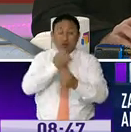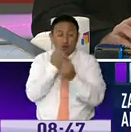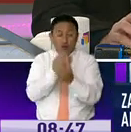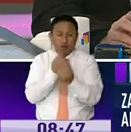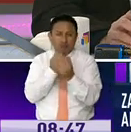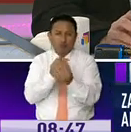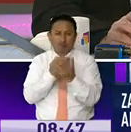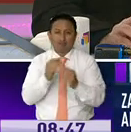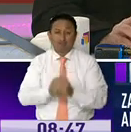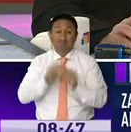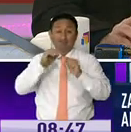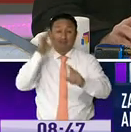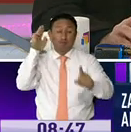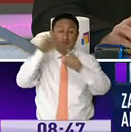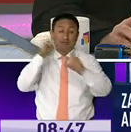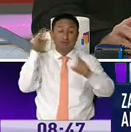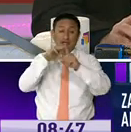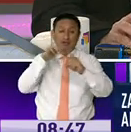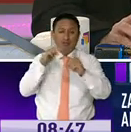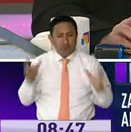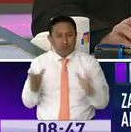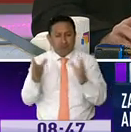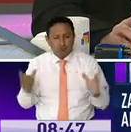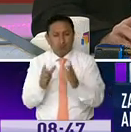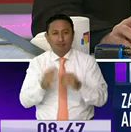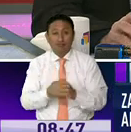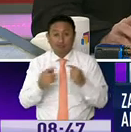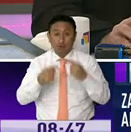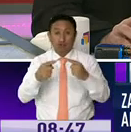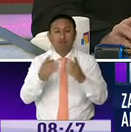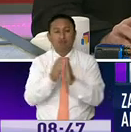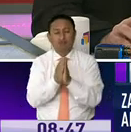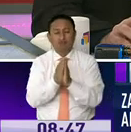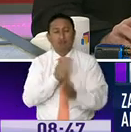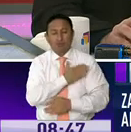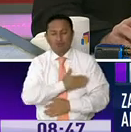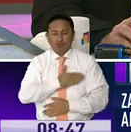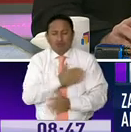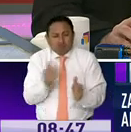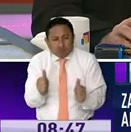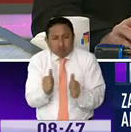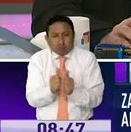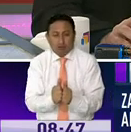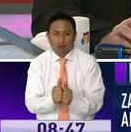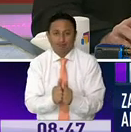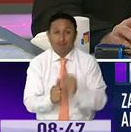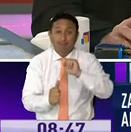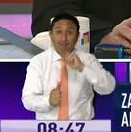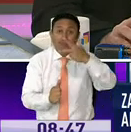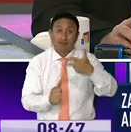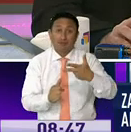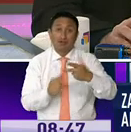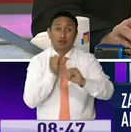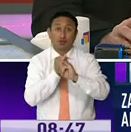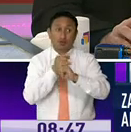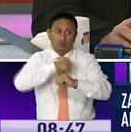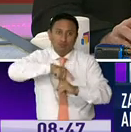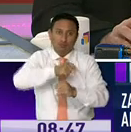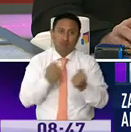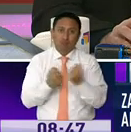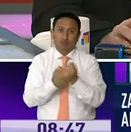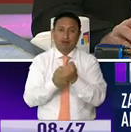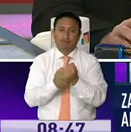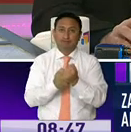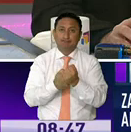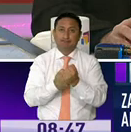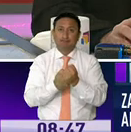estar dando mensajes y de motivación a cada día, por favor, estar juntos. Lo tercero, apoyar a las instituciones de prevención y respuesta